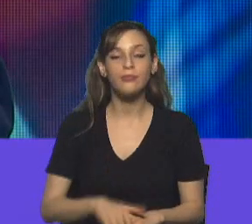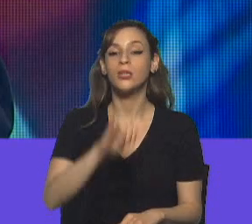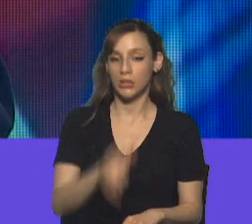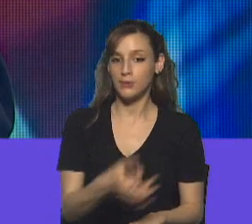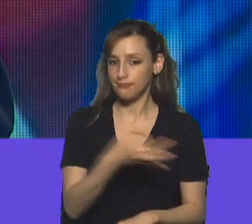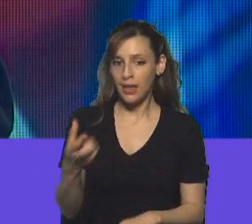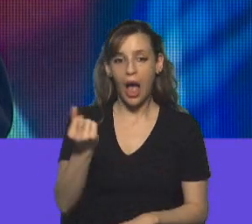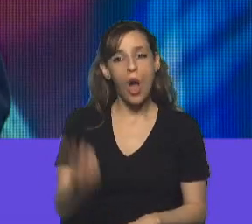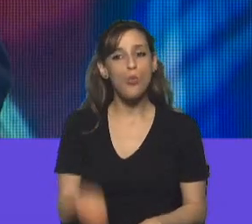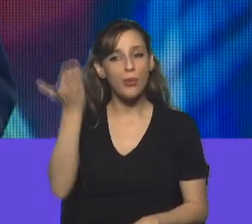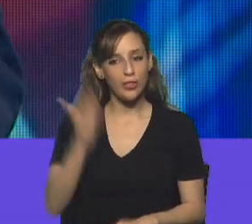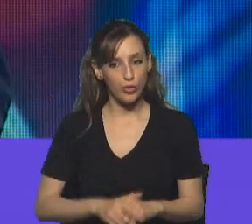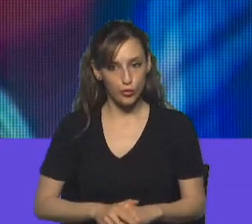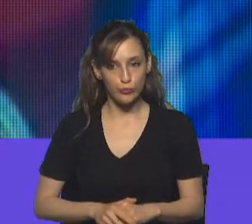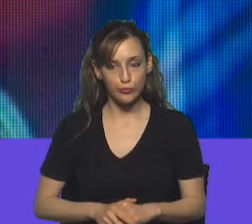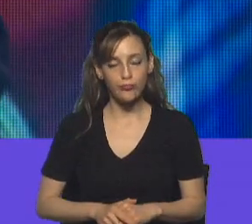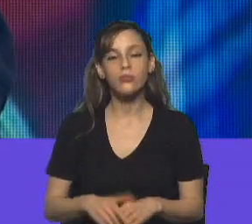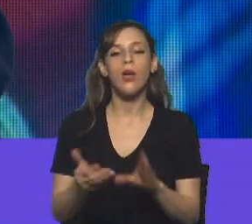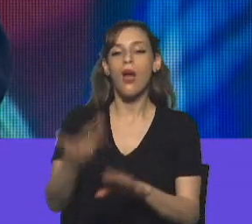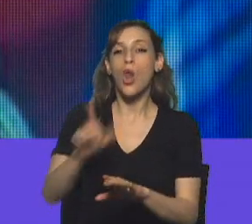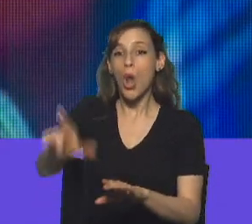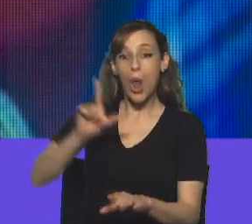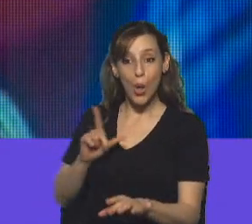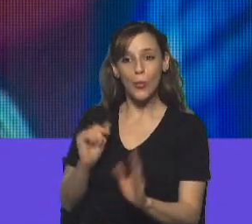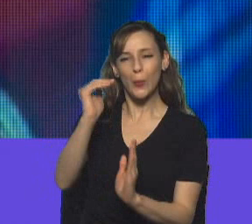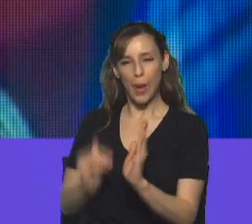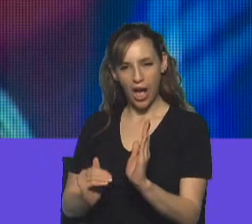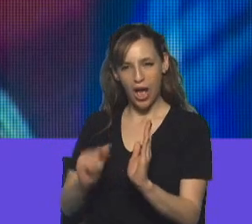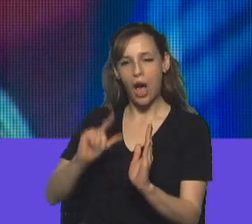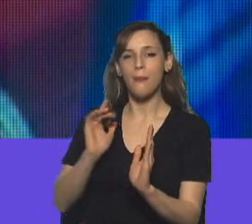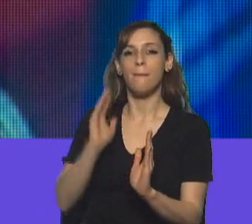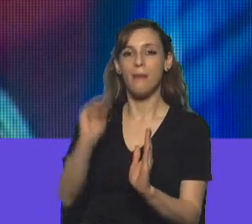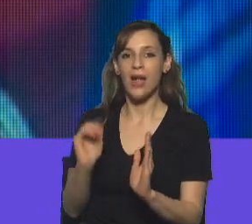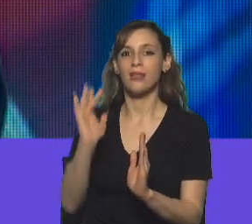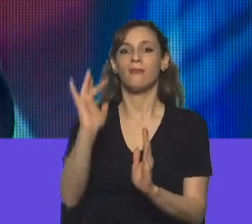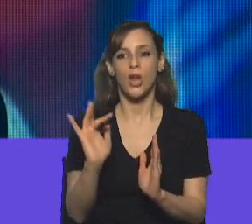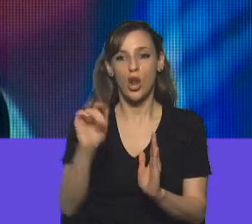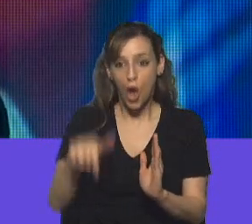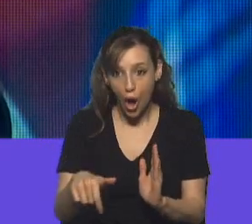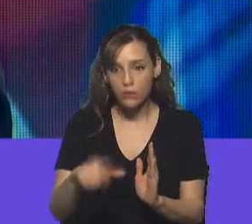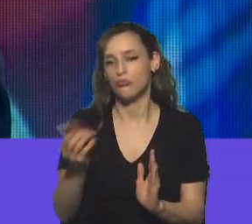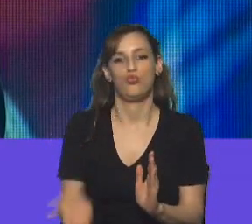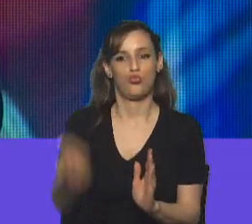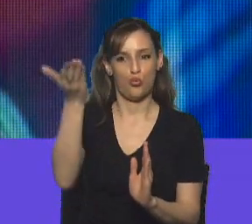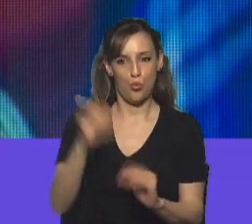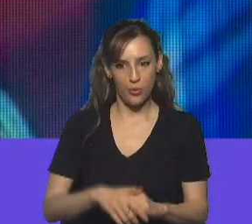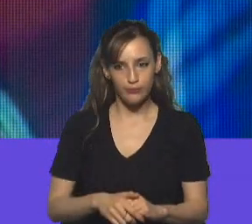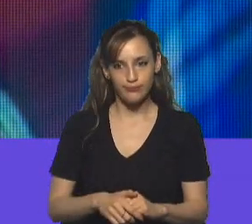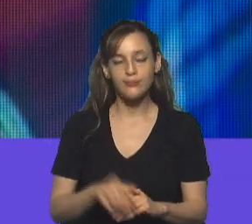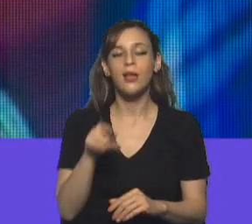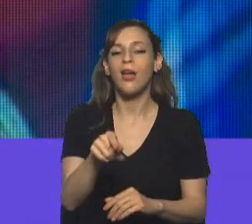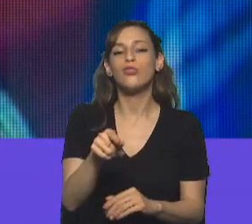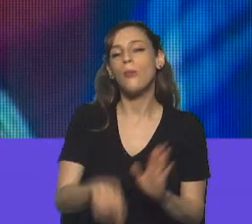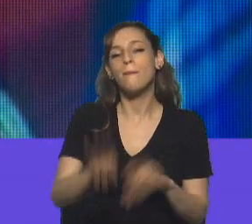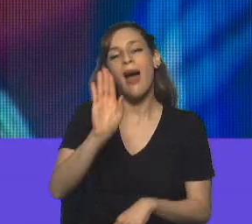del área ha habido una pequeña baja el lunes martes miércoles y hoy está aumentando el dólar blue está subiendo obviamente esto es parte también